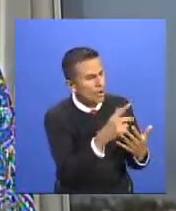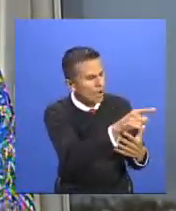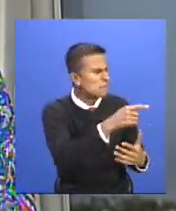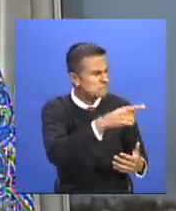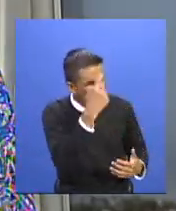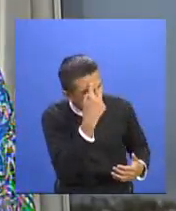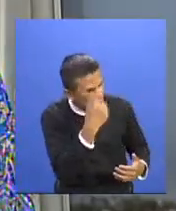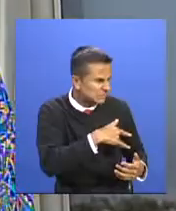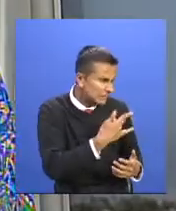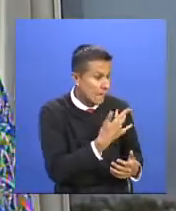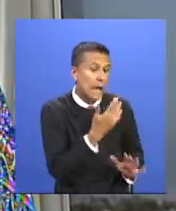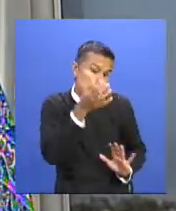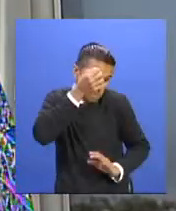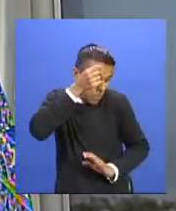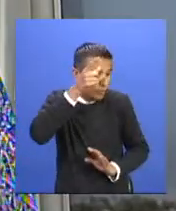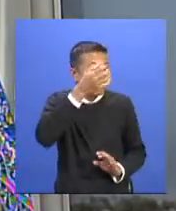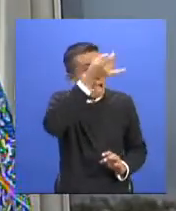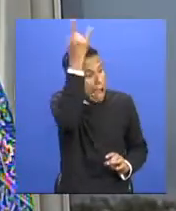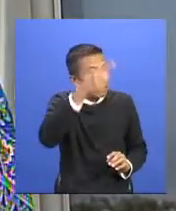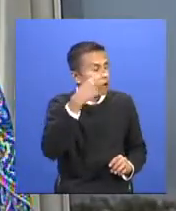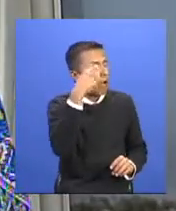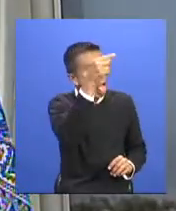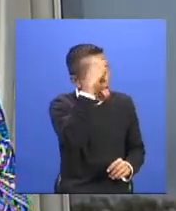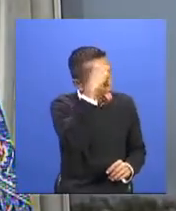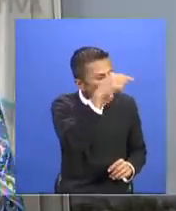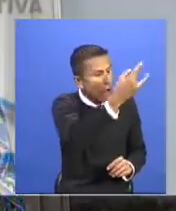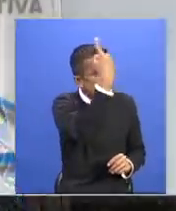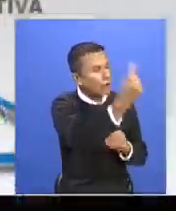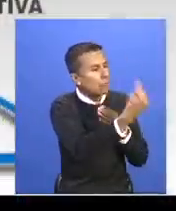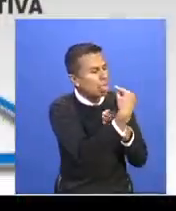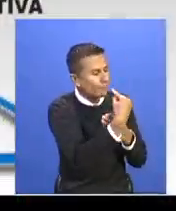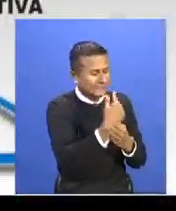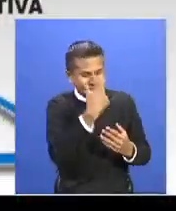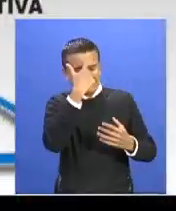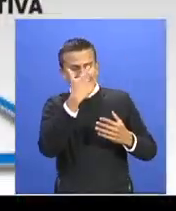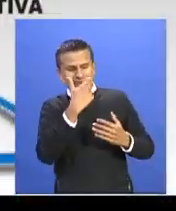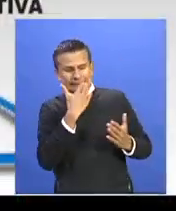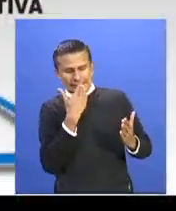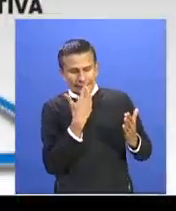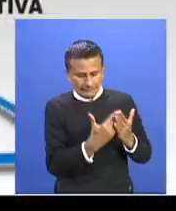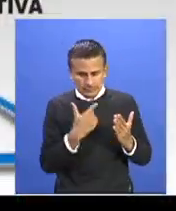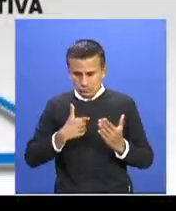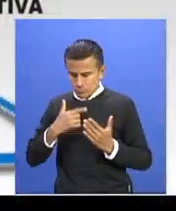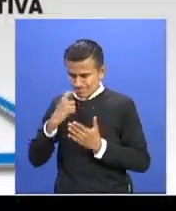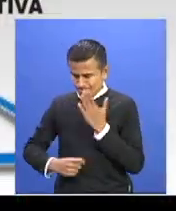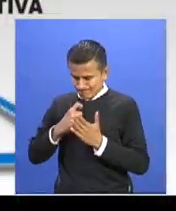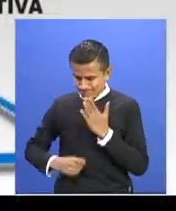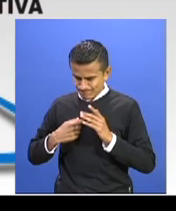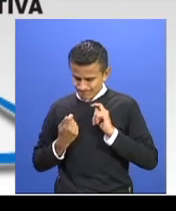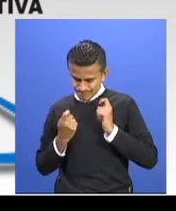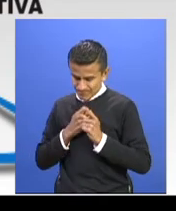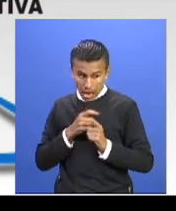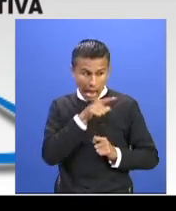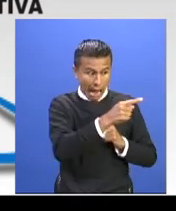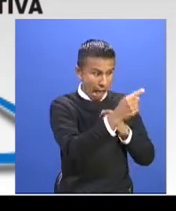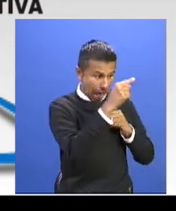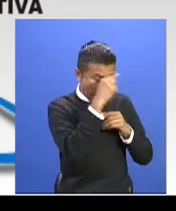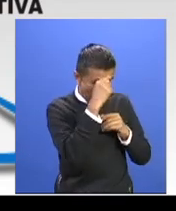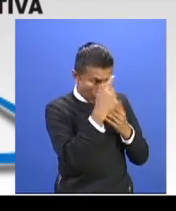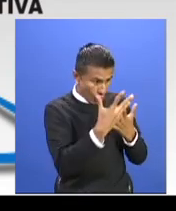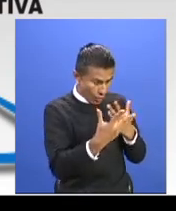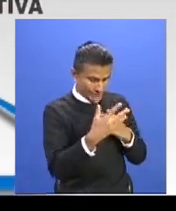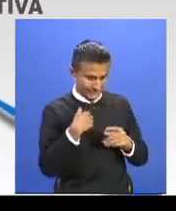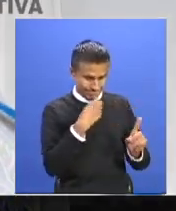una información negativa y que tengo entonces allí que hacer un trabajo previo y ver cómo voy a hacer que ese impacto negativo